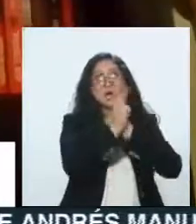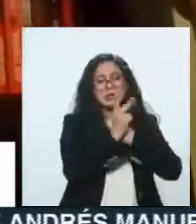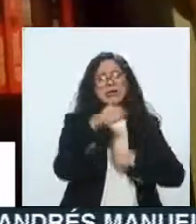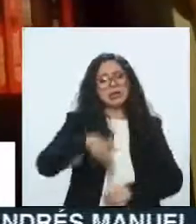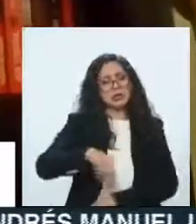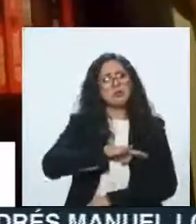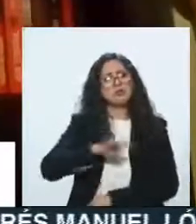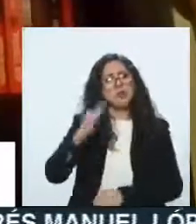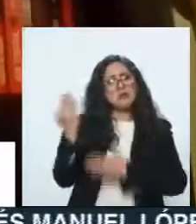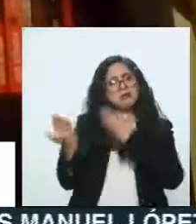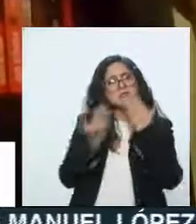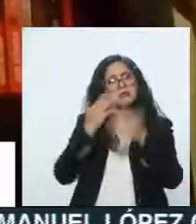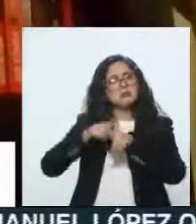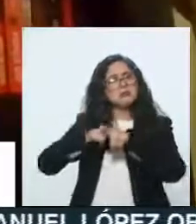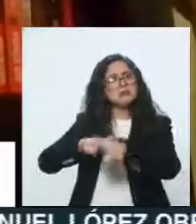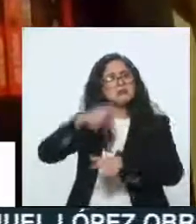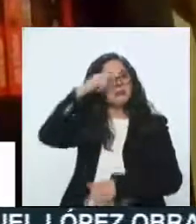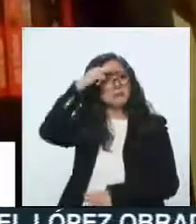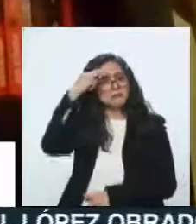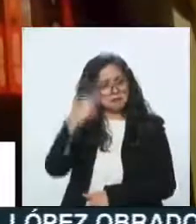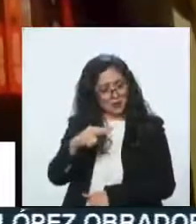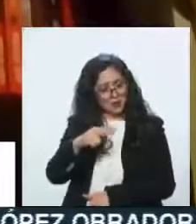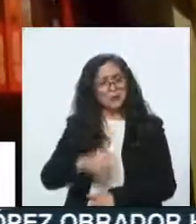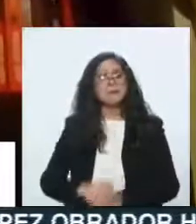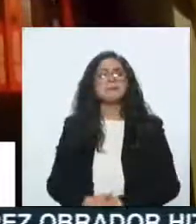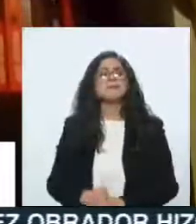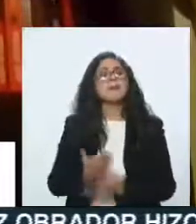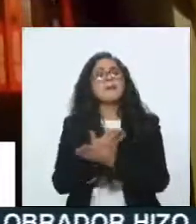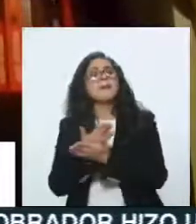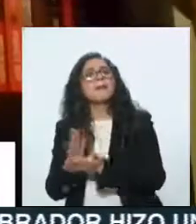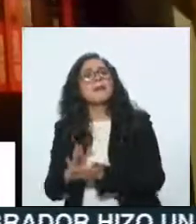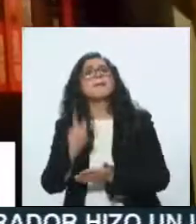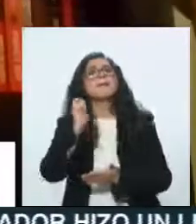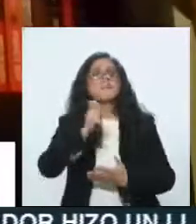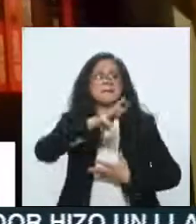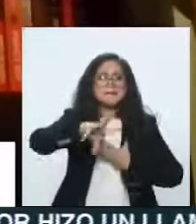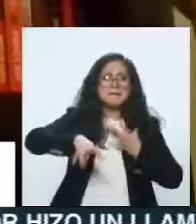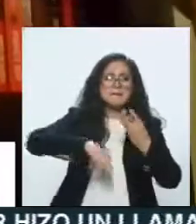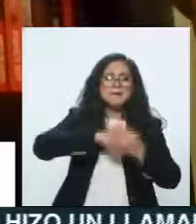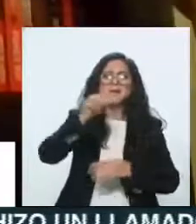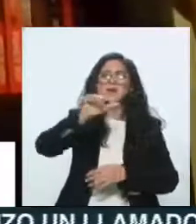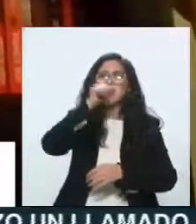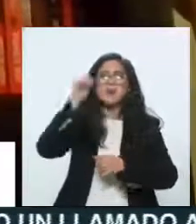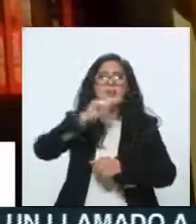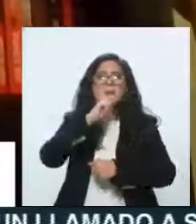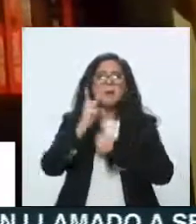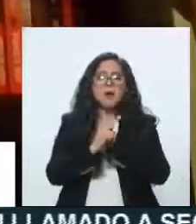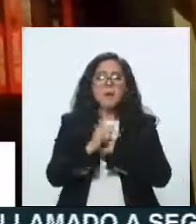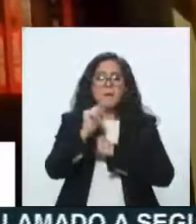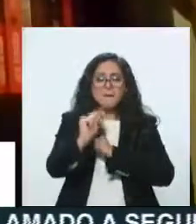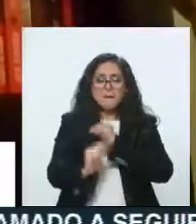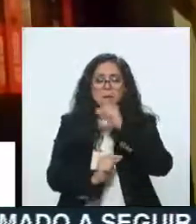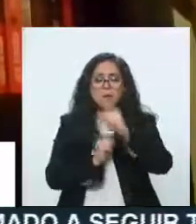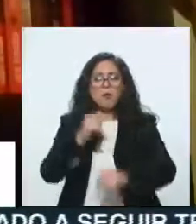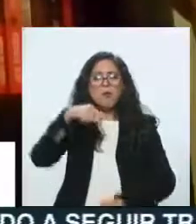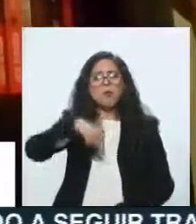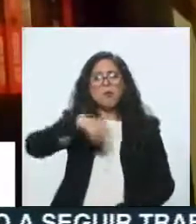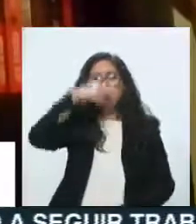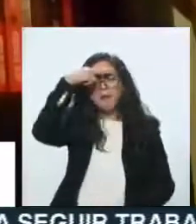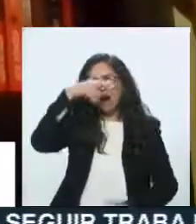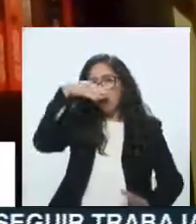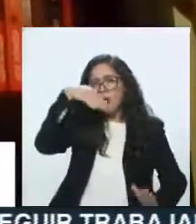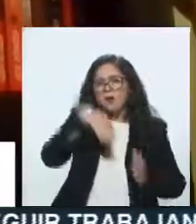extranjera directa. Mucho se ha hablado de que la inversión extranjera directa ha caído o que sí caería. Esto no necesariamente es